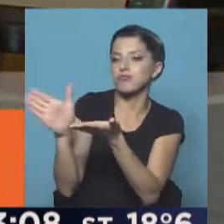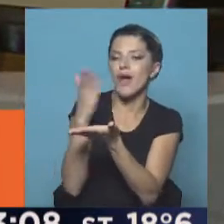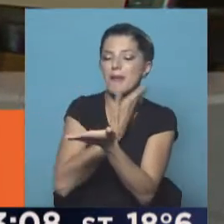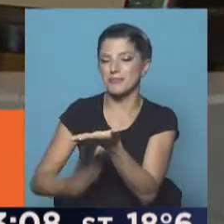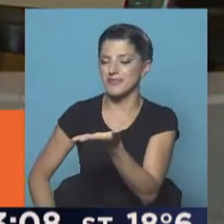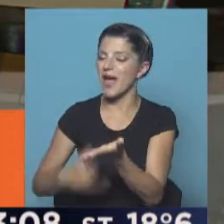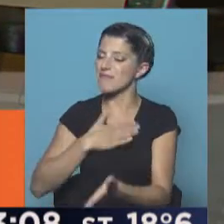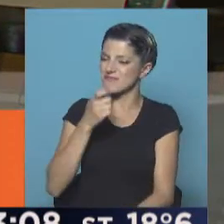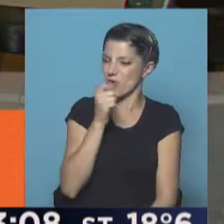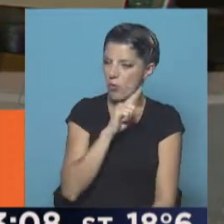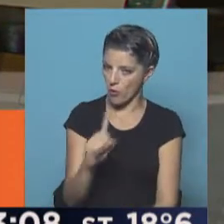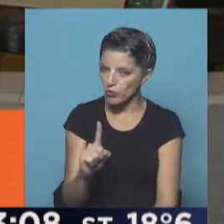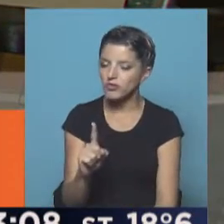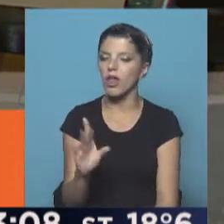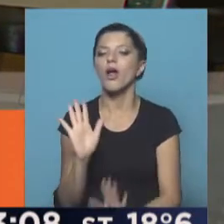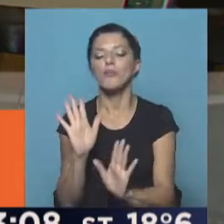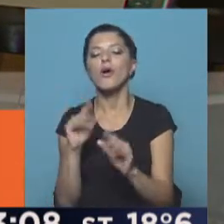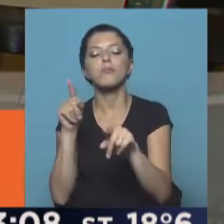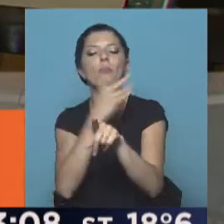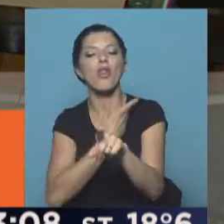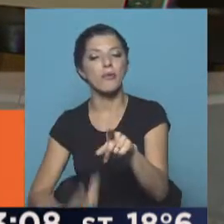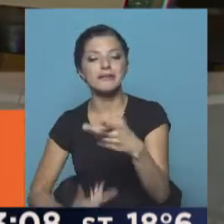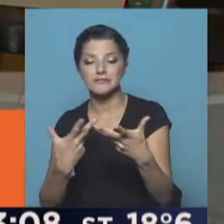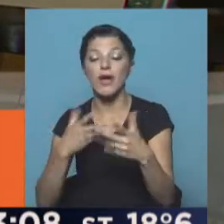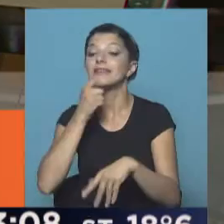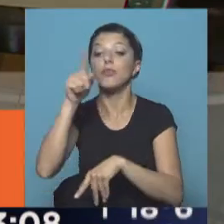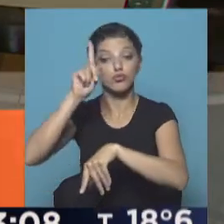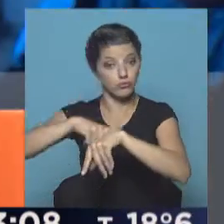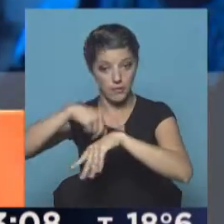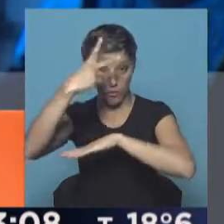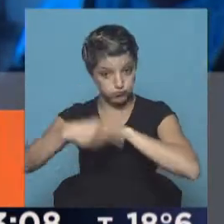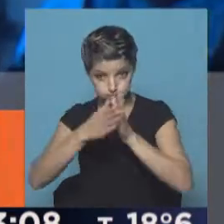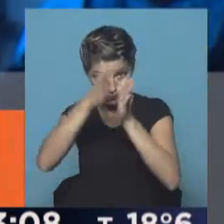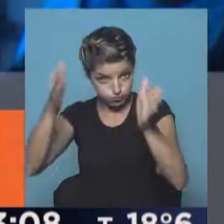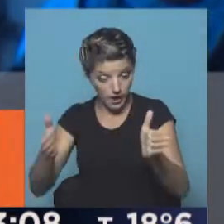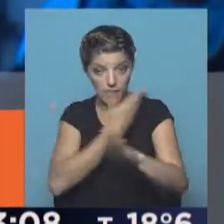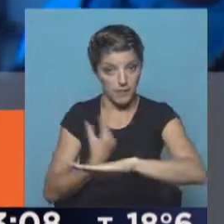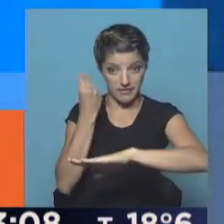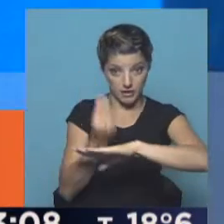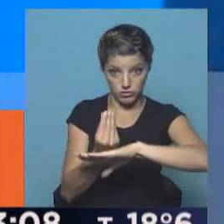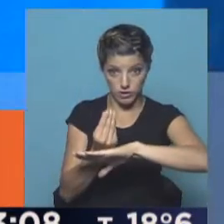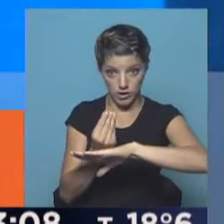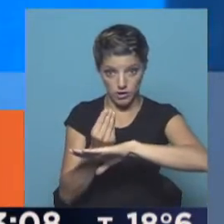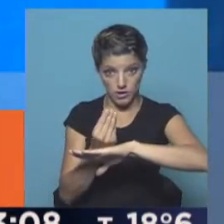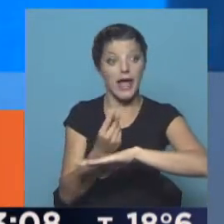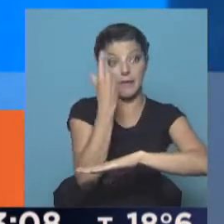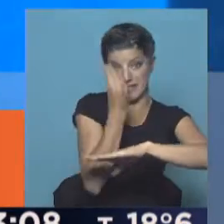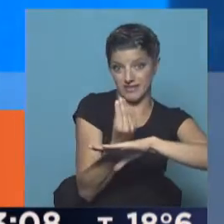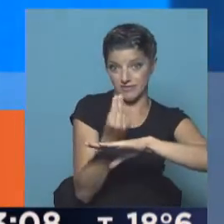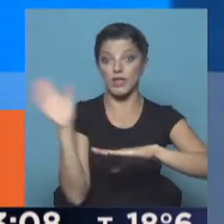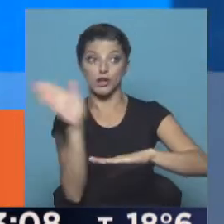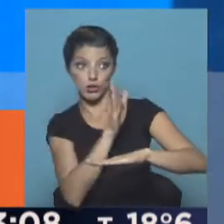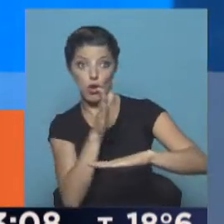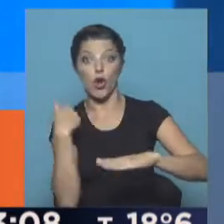agregan incertidumbre al ejercicio de gobierno, ¿no? Cuando uno tiene un plazo determinado de gobierno, todo el mundo, quienes gobiernan y quienes somos gobernados, sabemos a qué